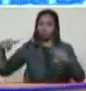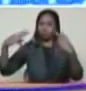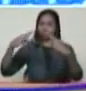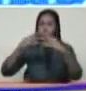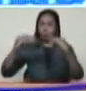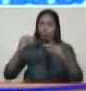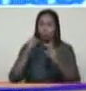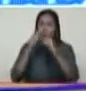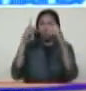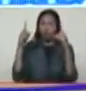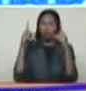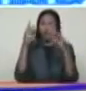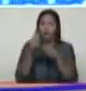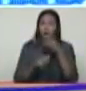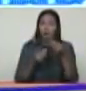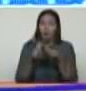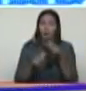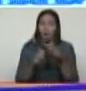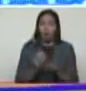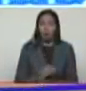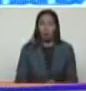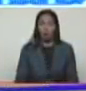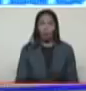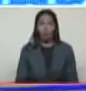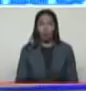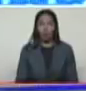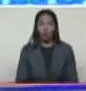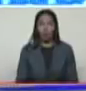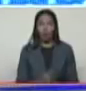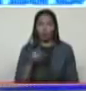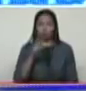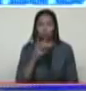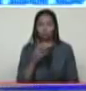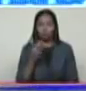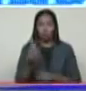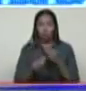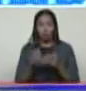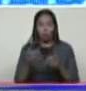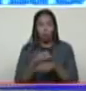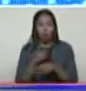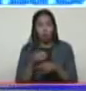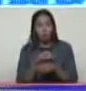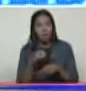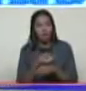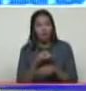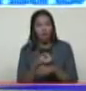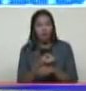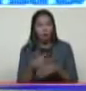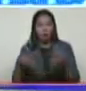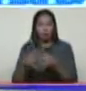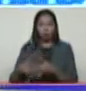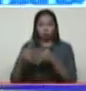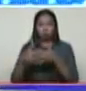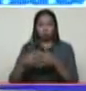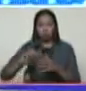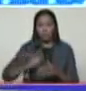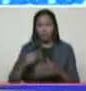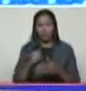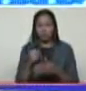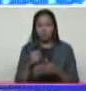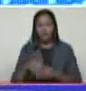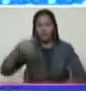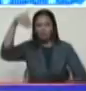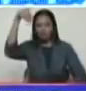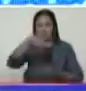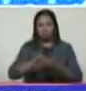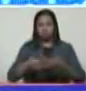atónito e indignado cómo el gobierno de Donald Trump y su policía ha